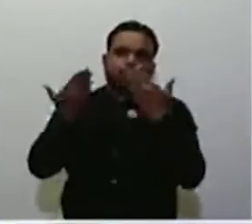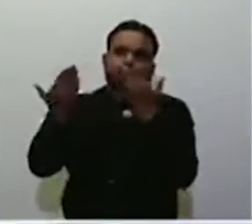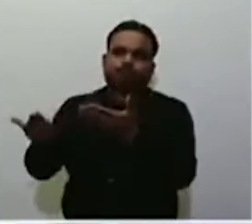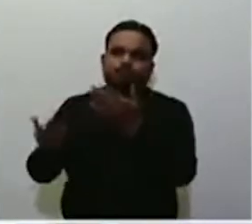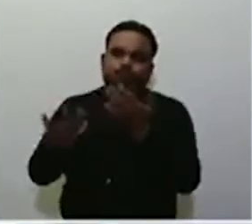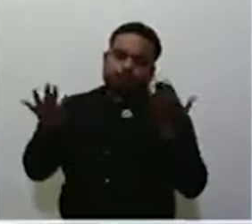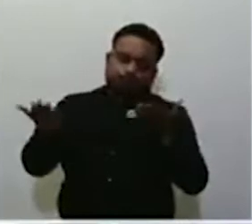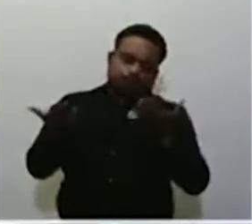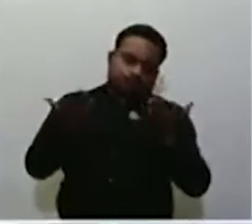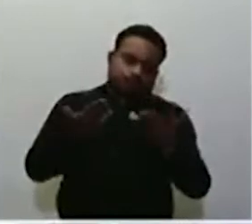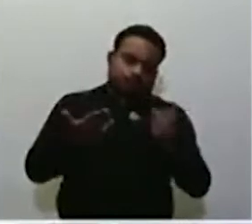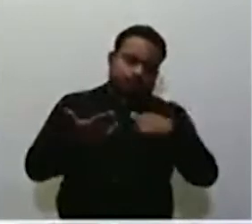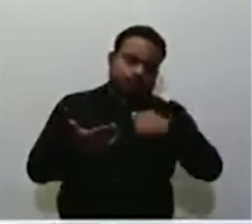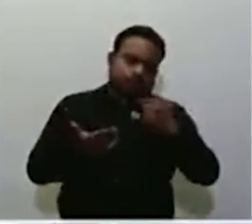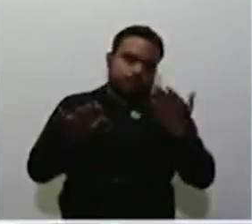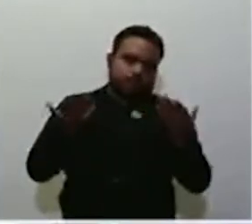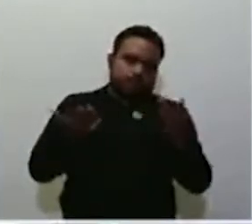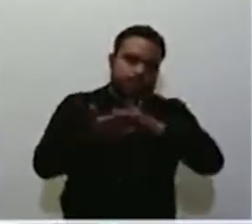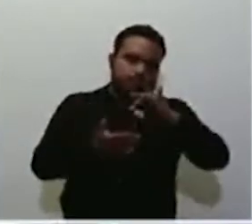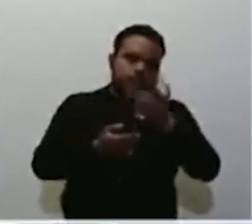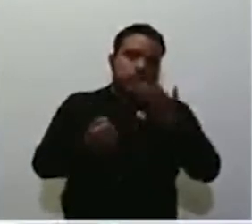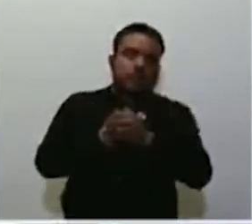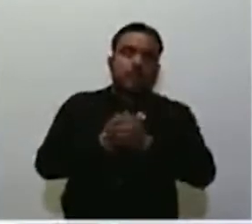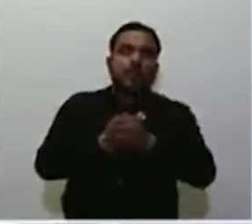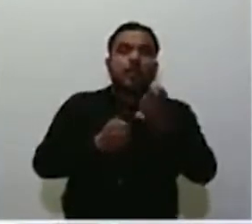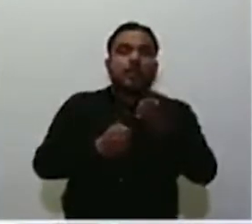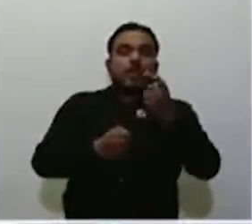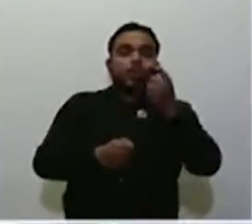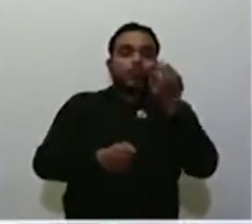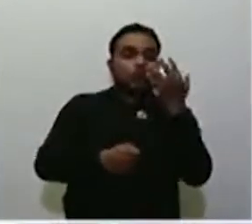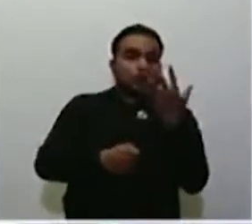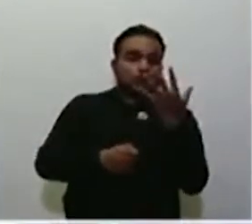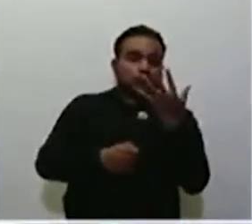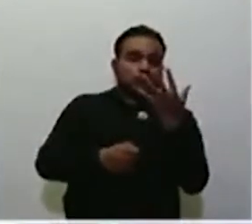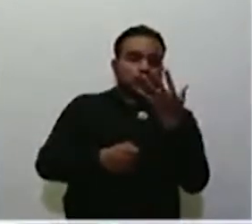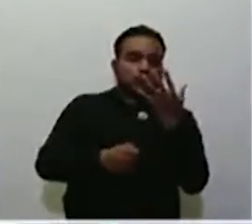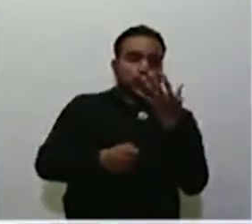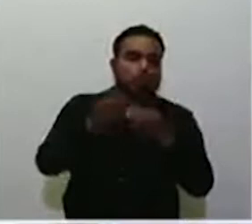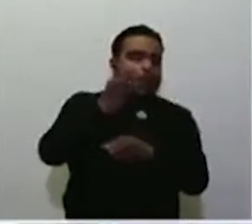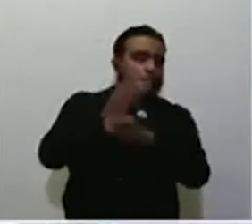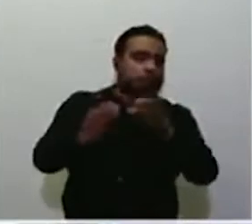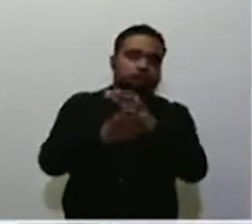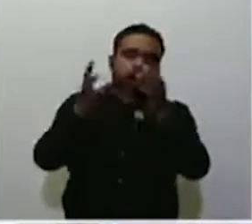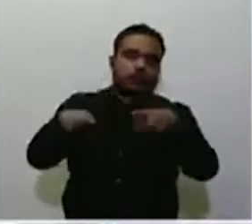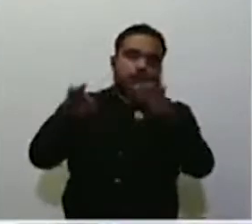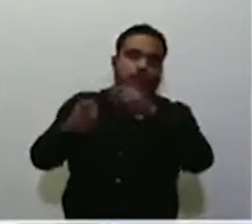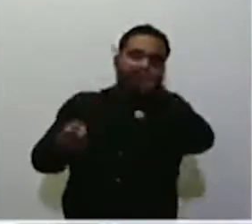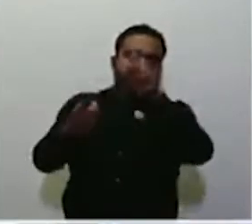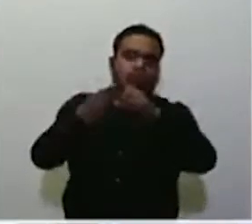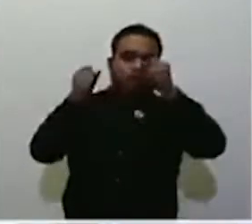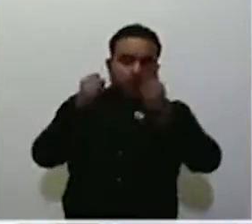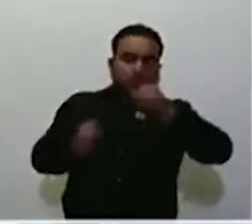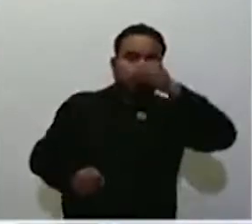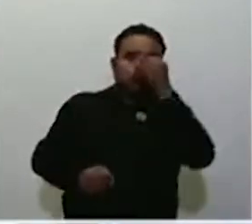día me comprometí a desarrollar un gobierno a partir de 5 grandes Pilares seguridad como la